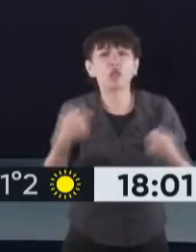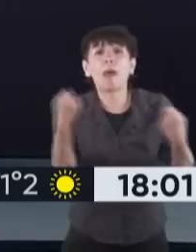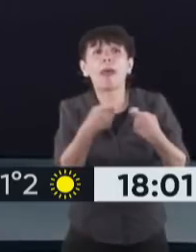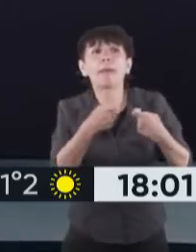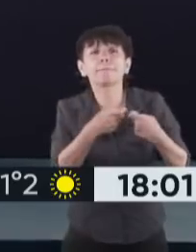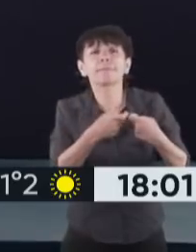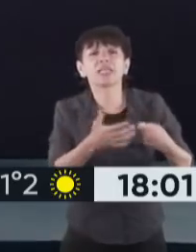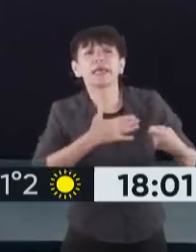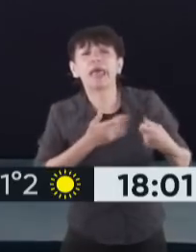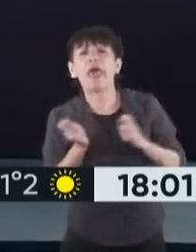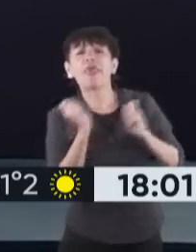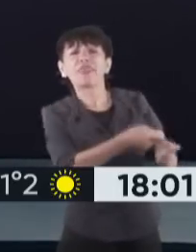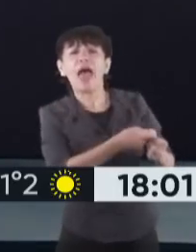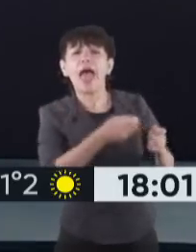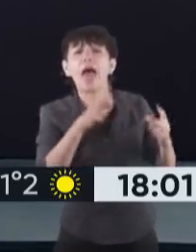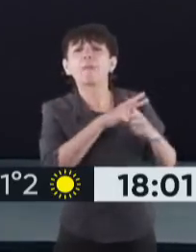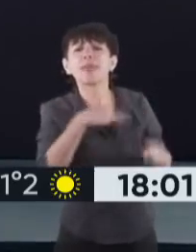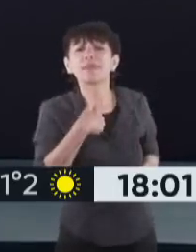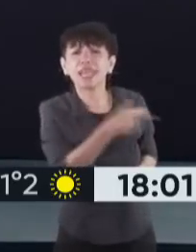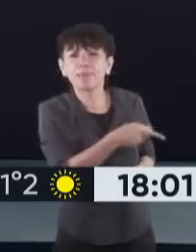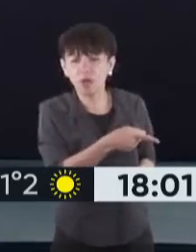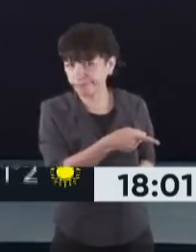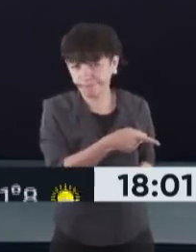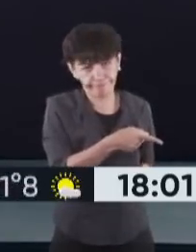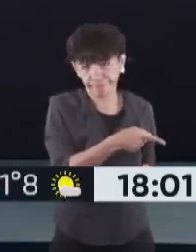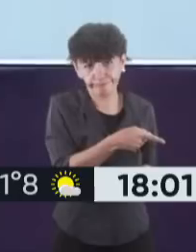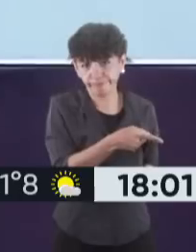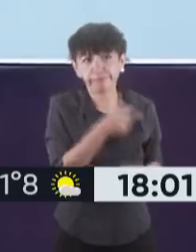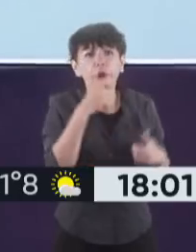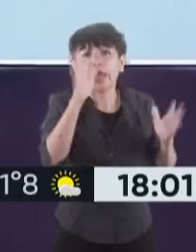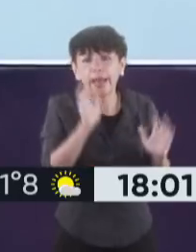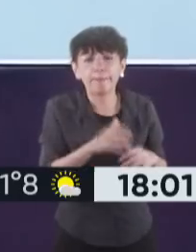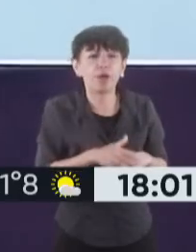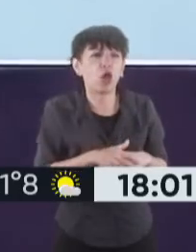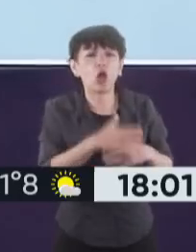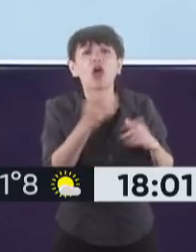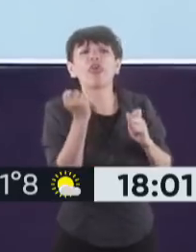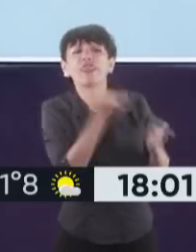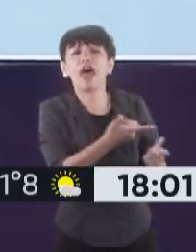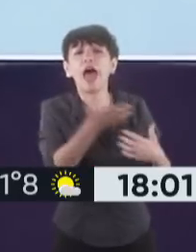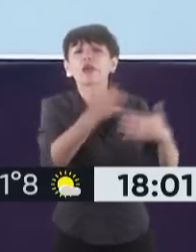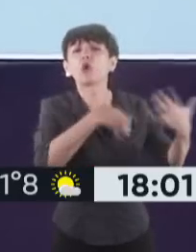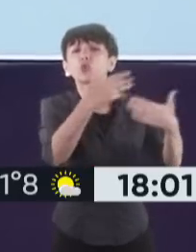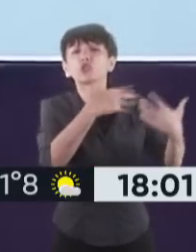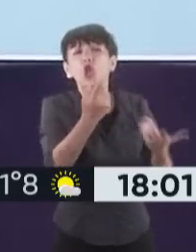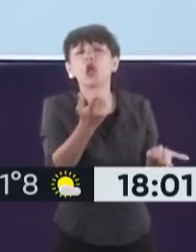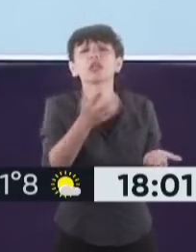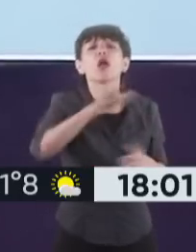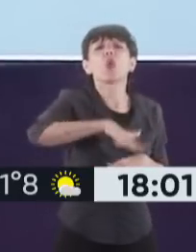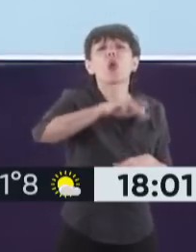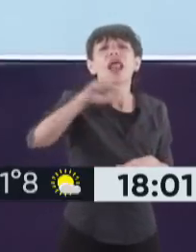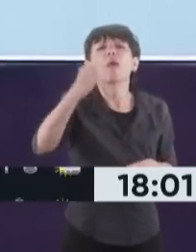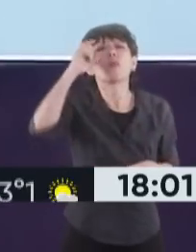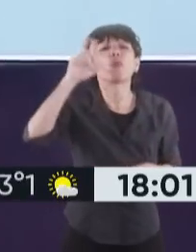Yo no le di a mi primo la construcción del en Puerto Madero del